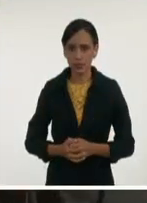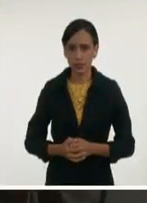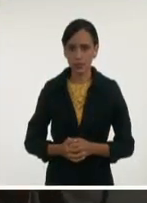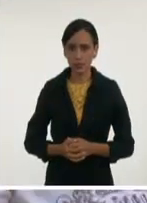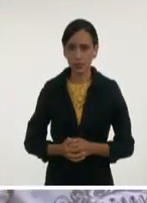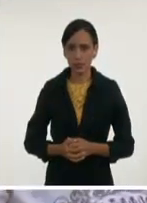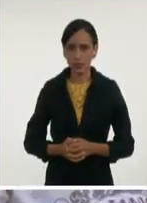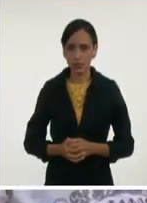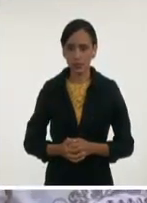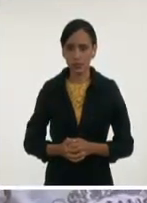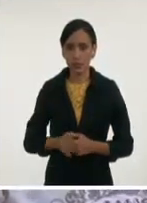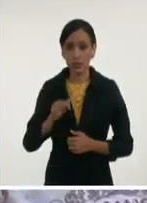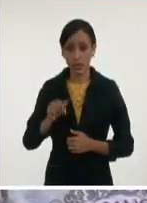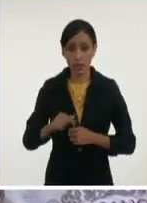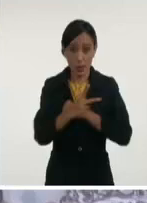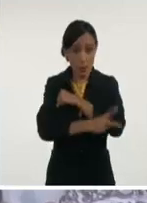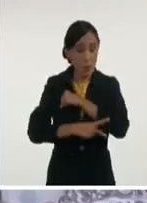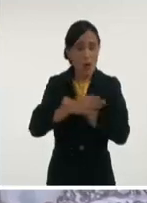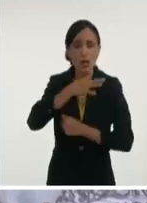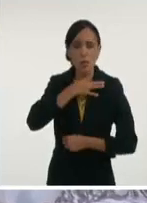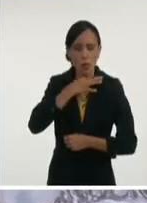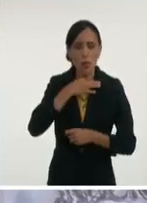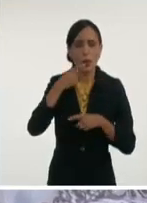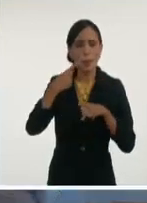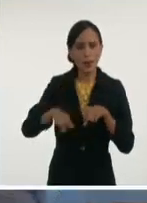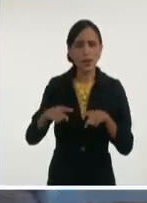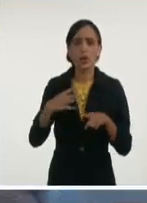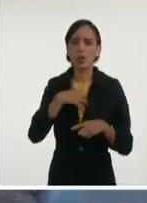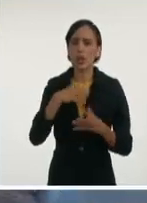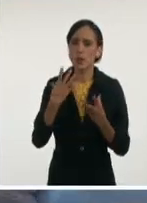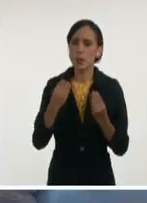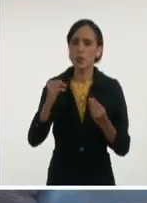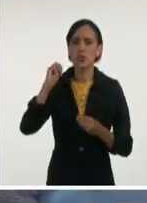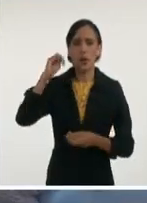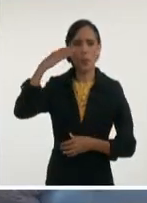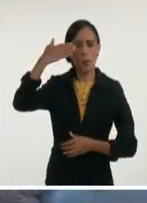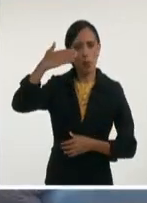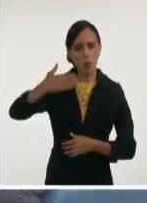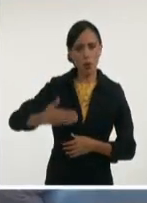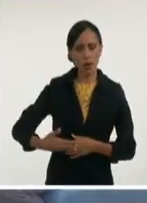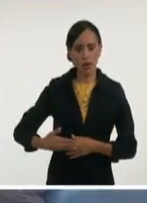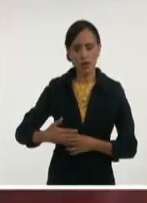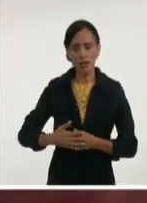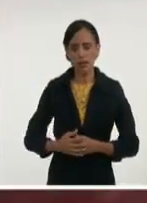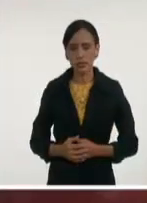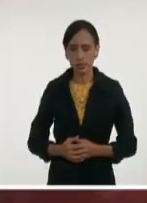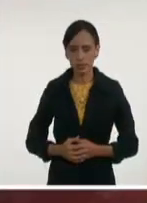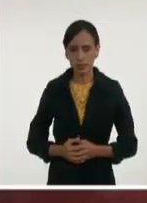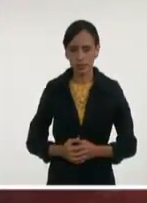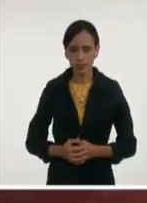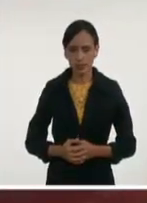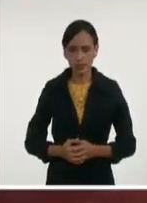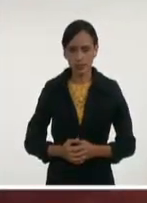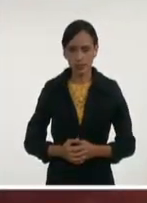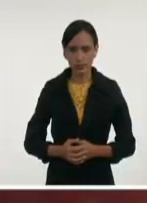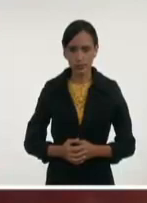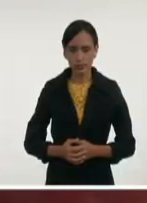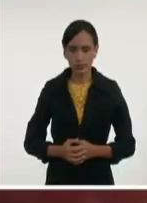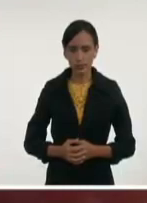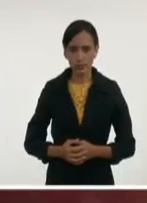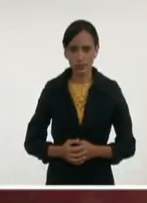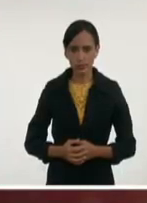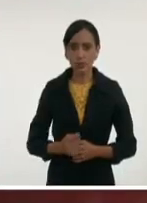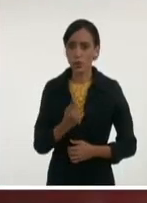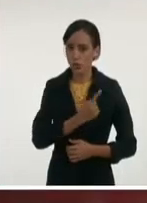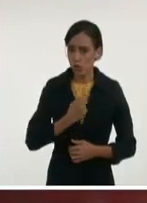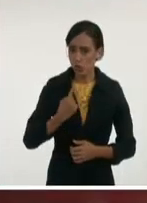somos un país pobre pero con mucha moral humanismo dignidad y vergüenza que tiene capacidad para tomar